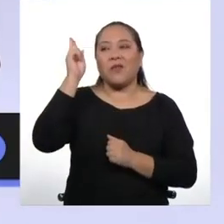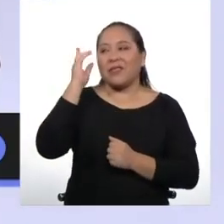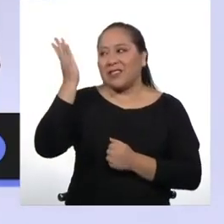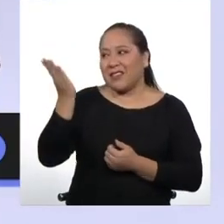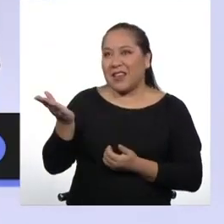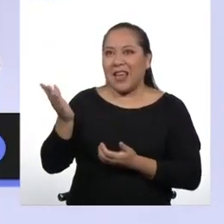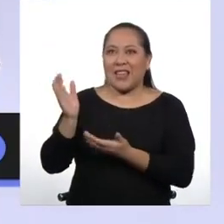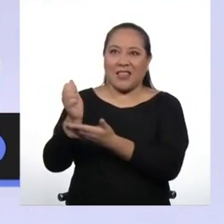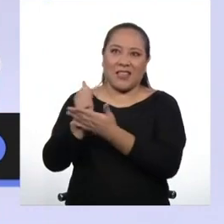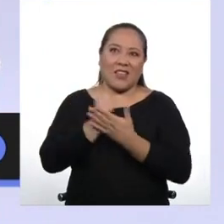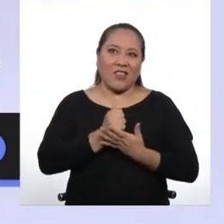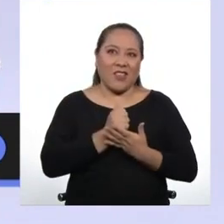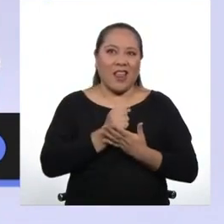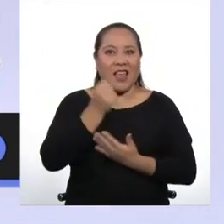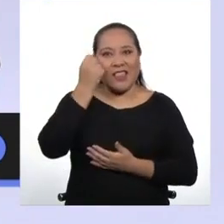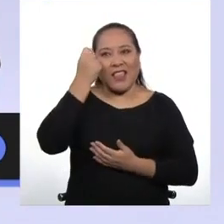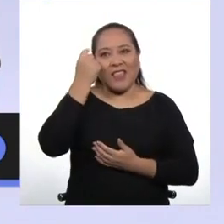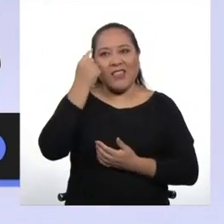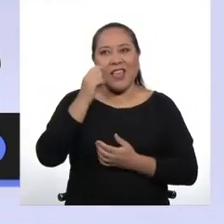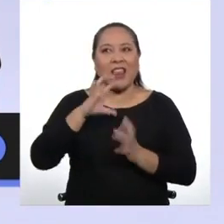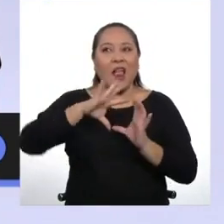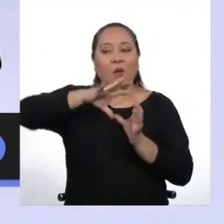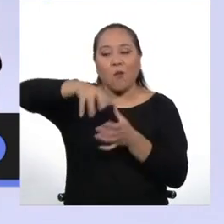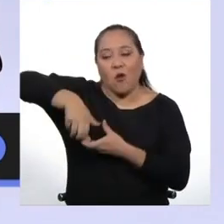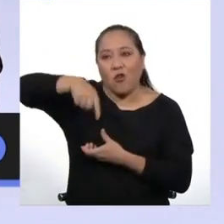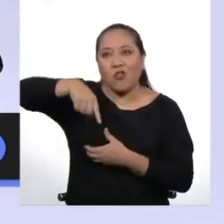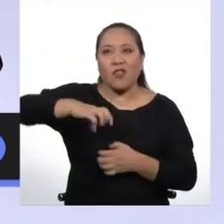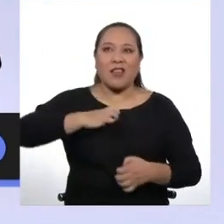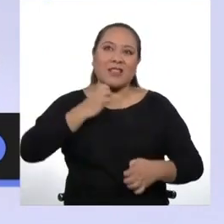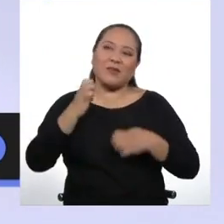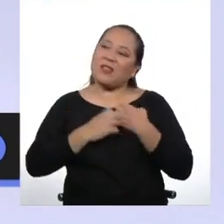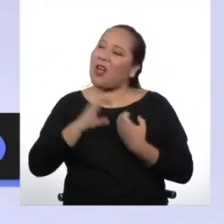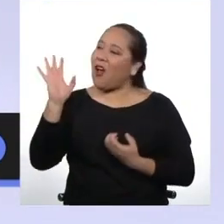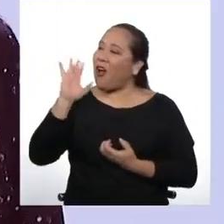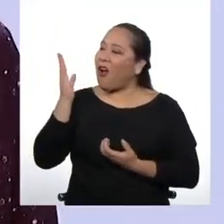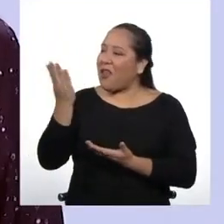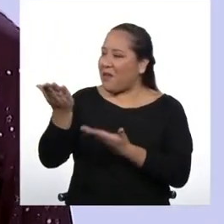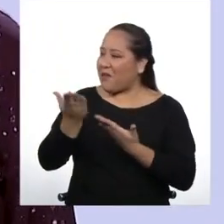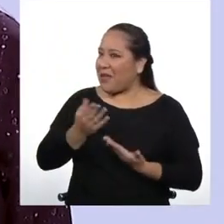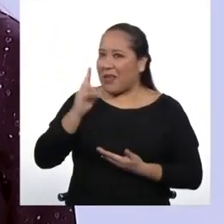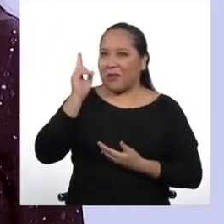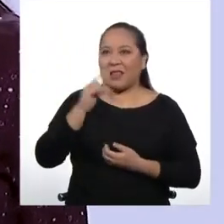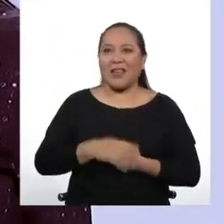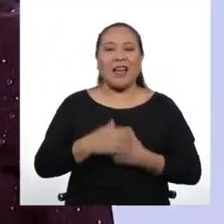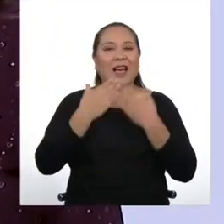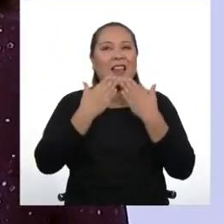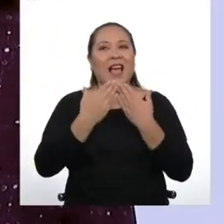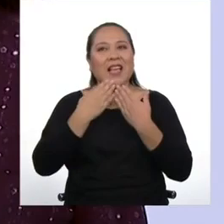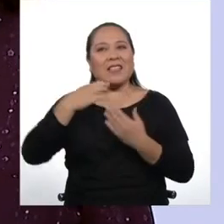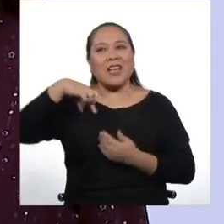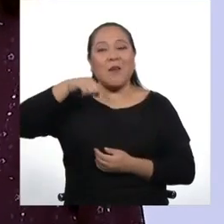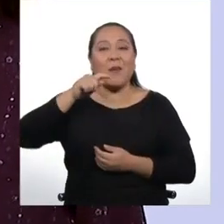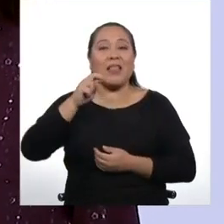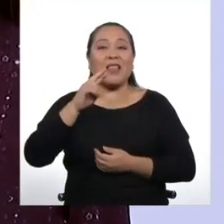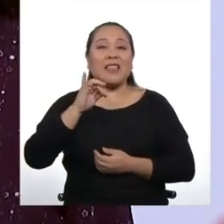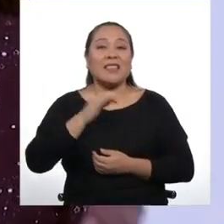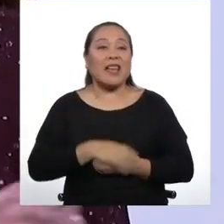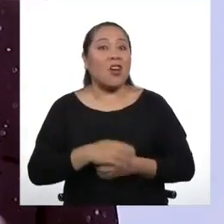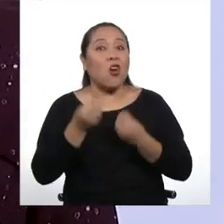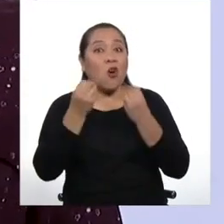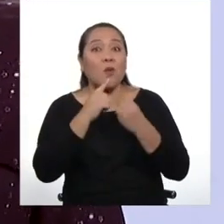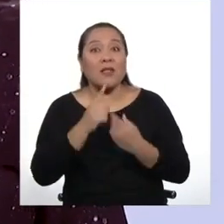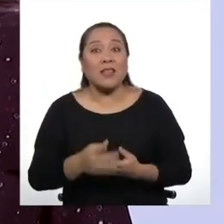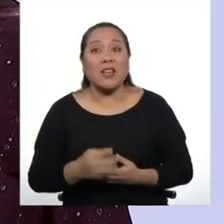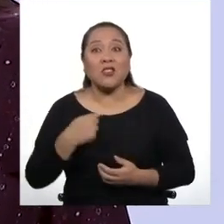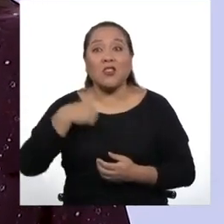nos ayudará a comprender el mundo de las emociones. Bienvenida, profesora. Muchas gracias, Patricia. ¿Cómo están, chicos y chicas?